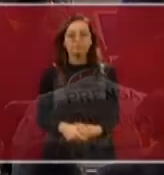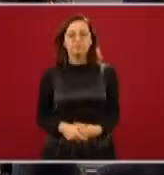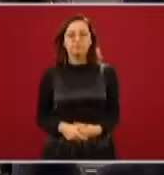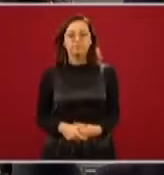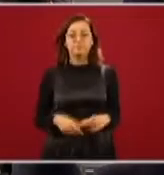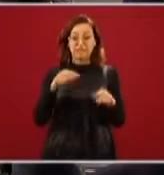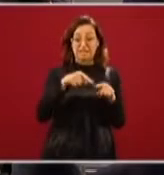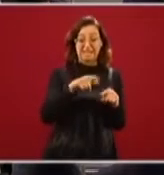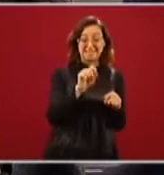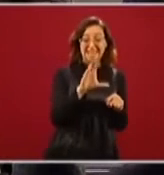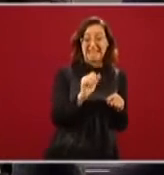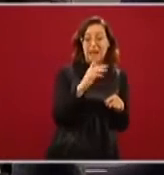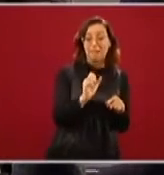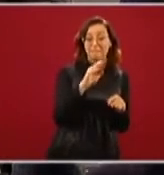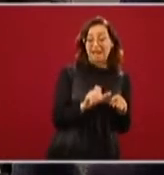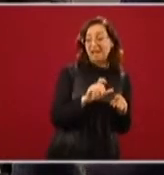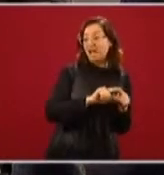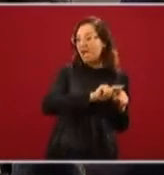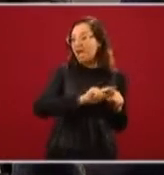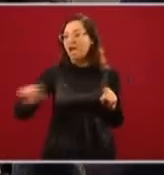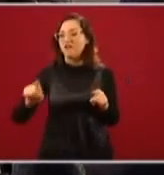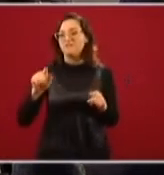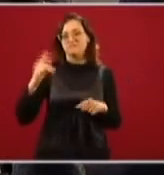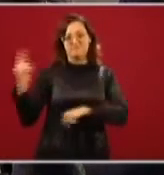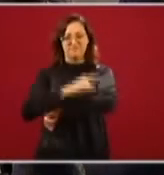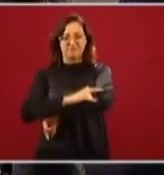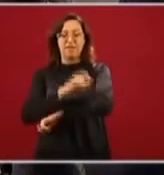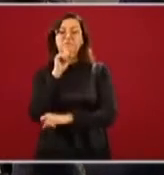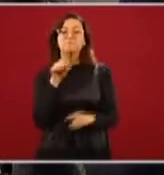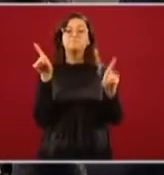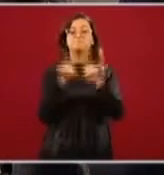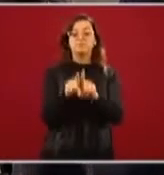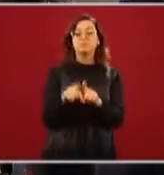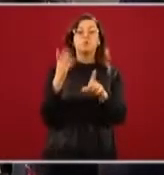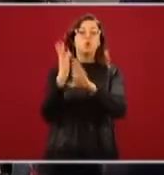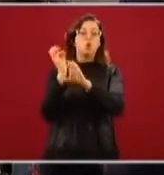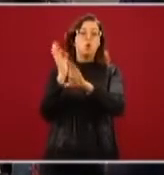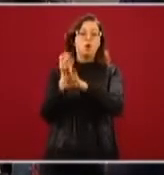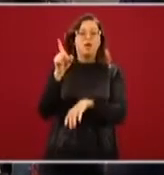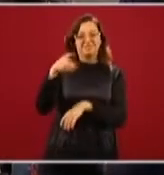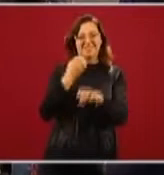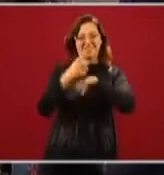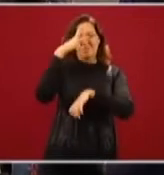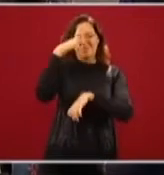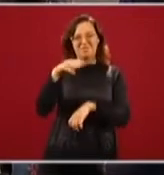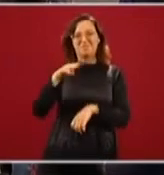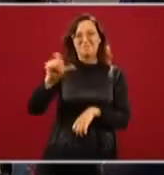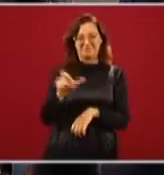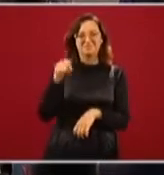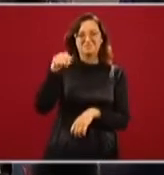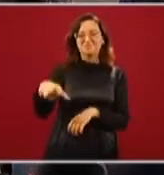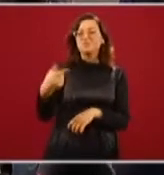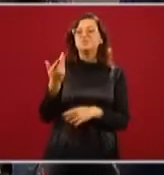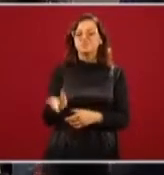La siguiente opción es ampliar también el Mexibus número 1 en una siguiente etapa. Este Mexibus ya existe hoy en